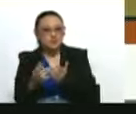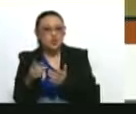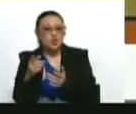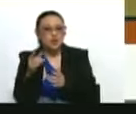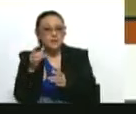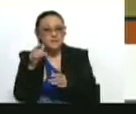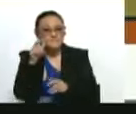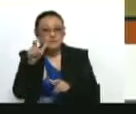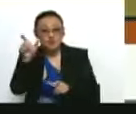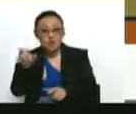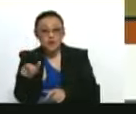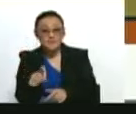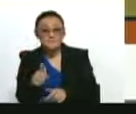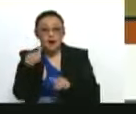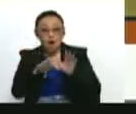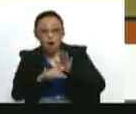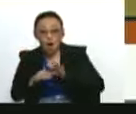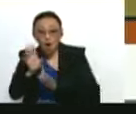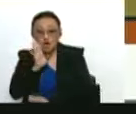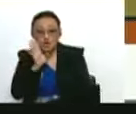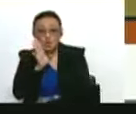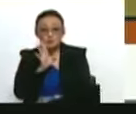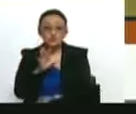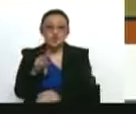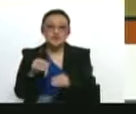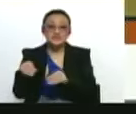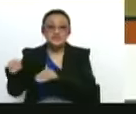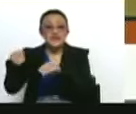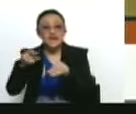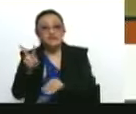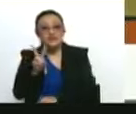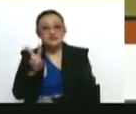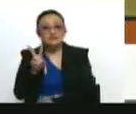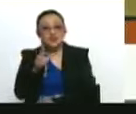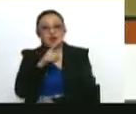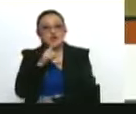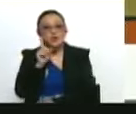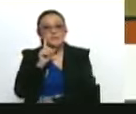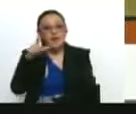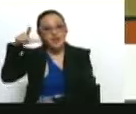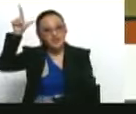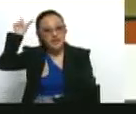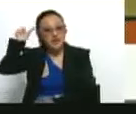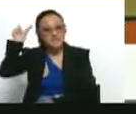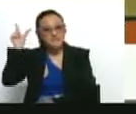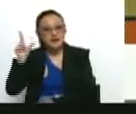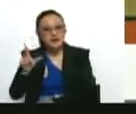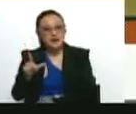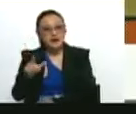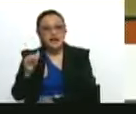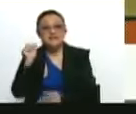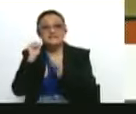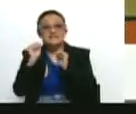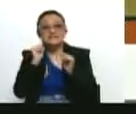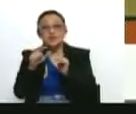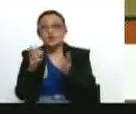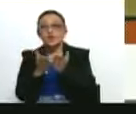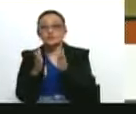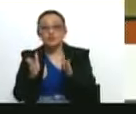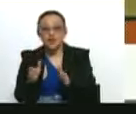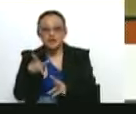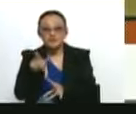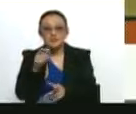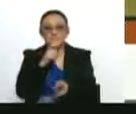corruptos que ha parido la tierra venezolana se llama Antonio Ledezma, un asesino además, asesino de estudiantes, de